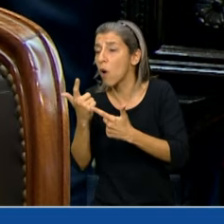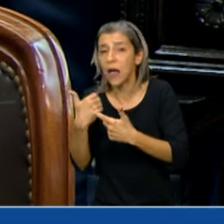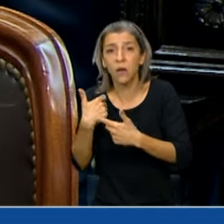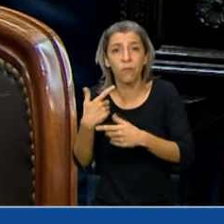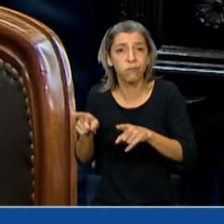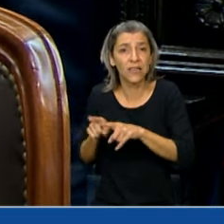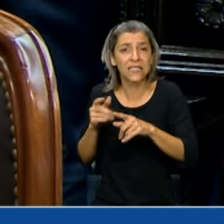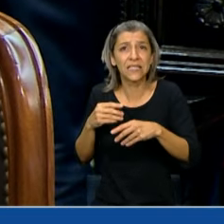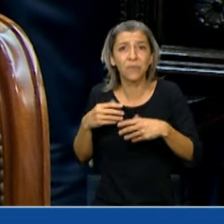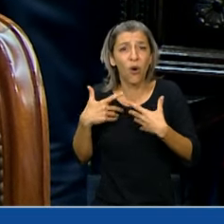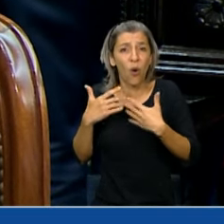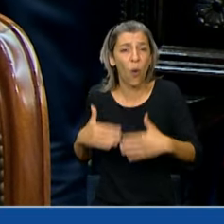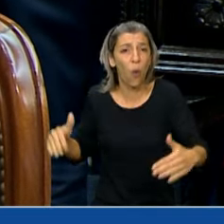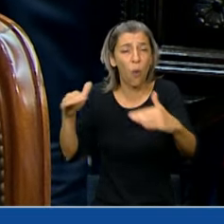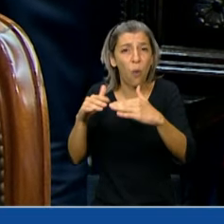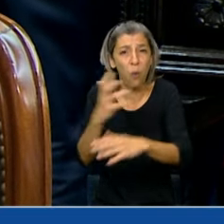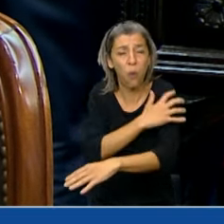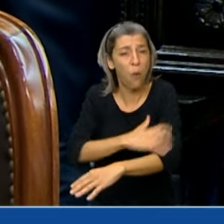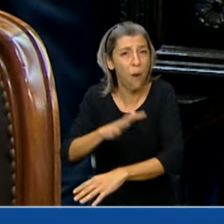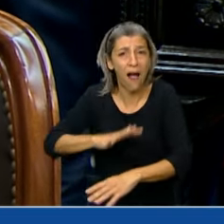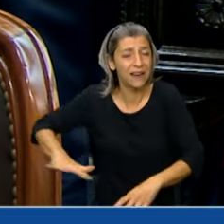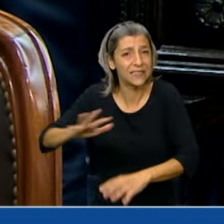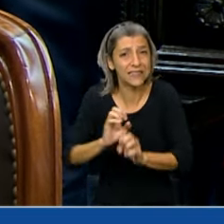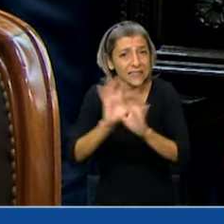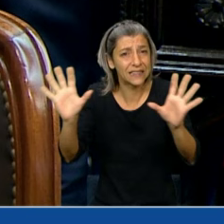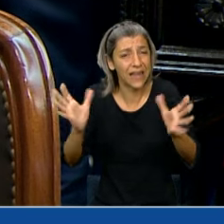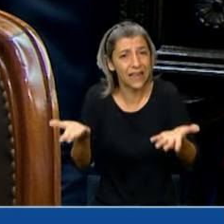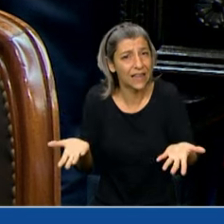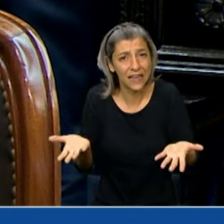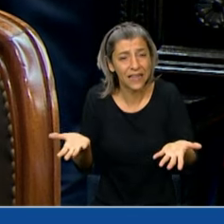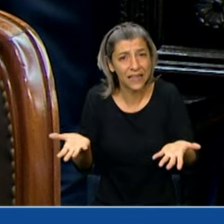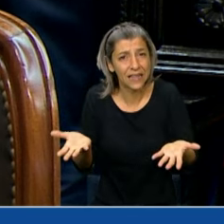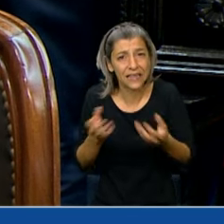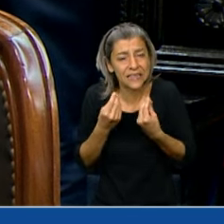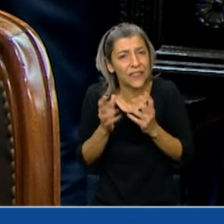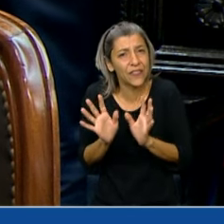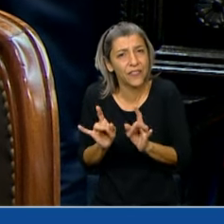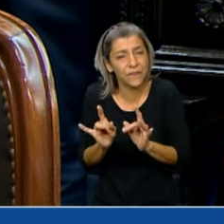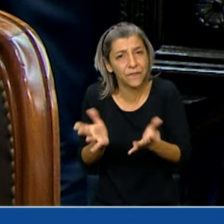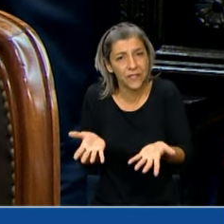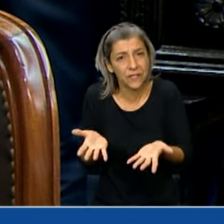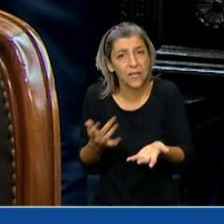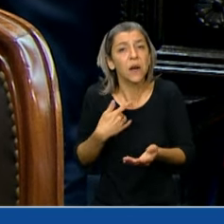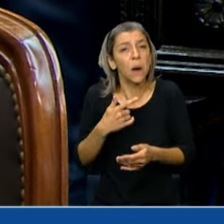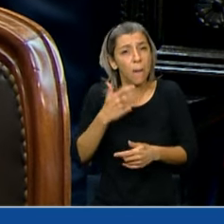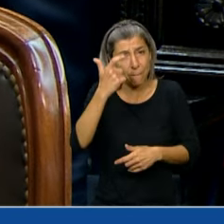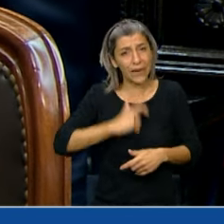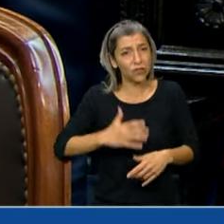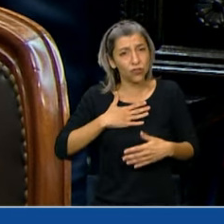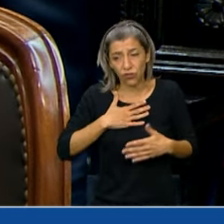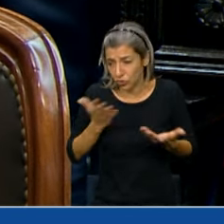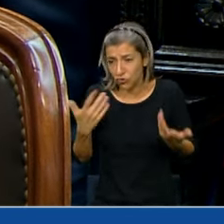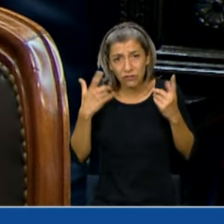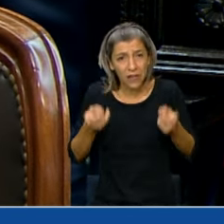vengo en este recinto para hablar del tema y es muy difícil algo que por lo menos para quienes alquilamos es muy sencillo